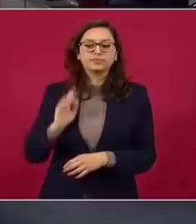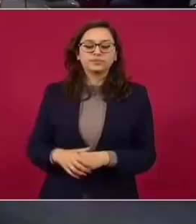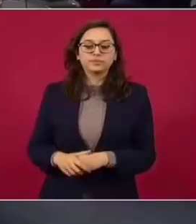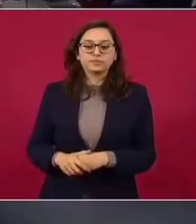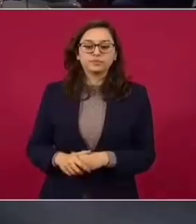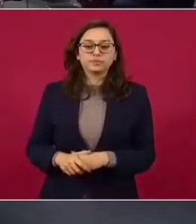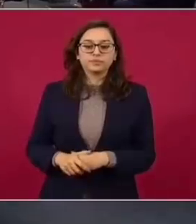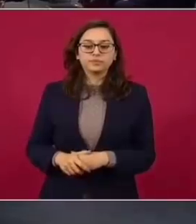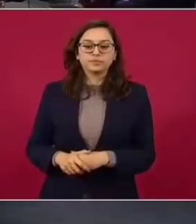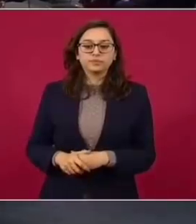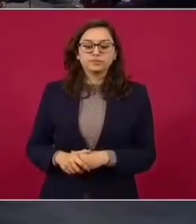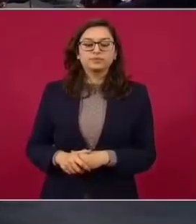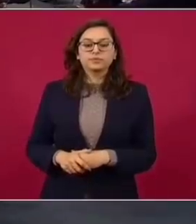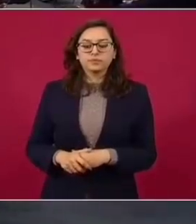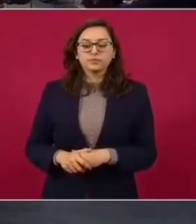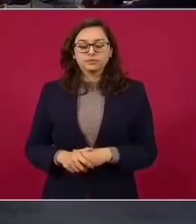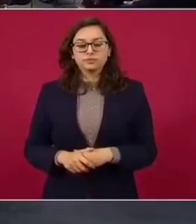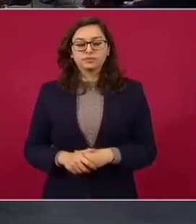Sí.